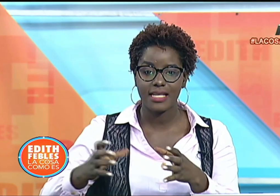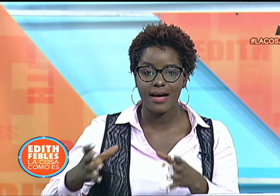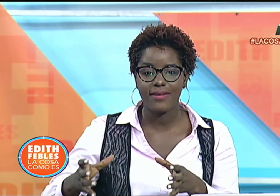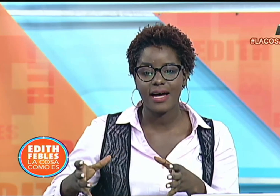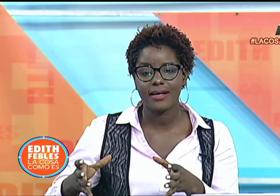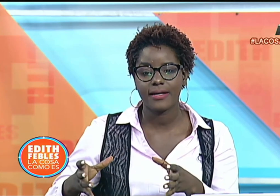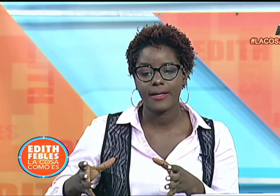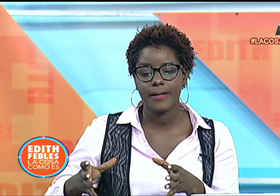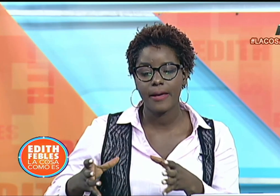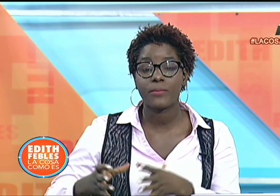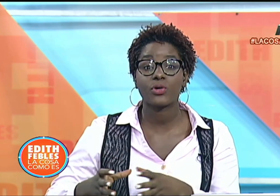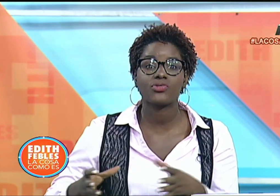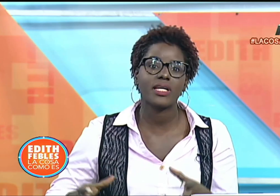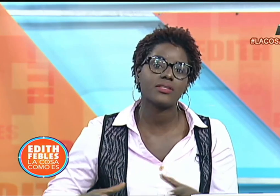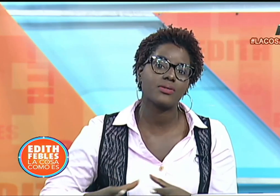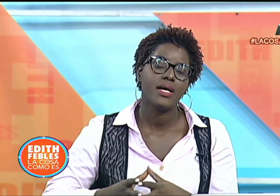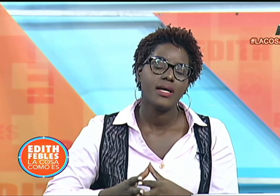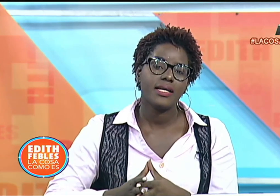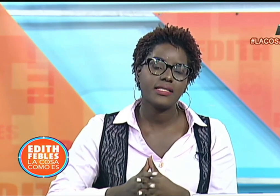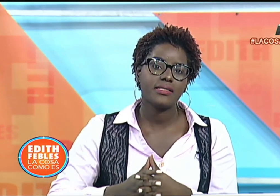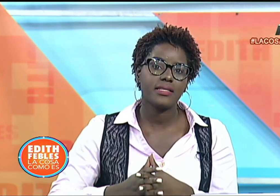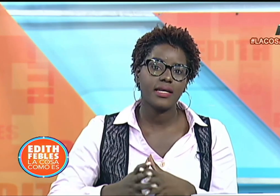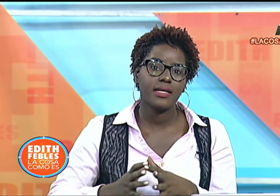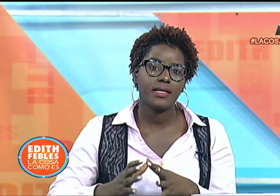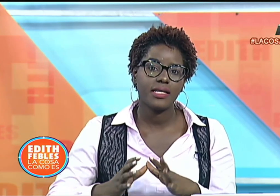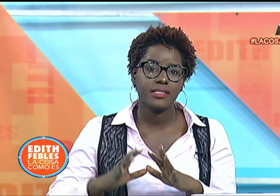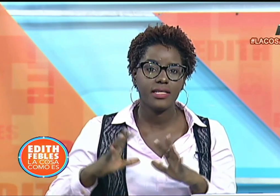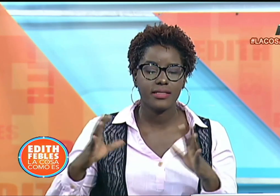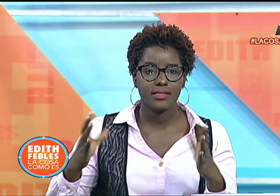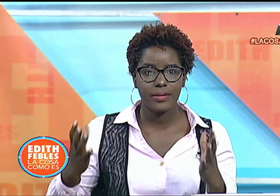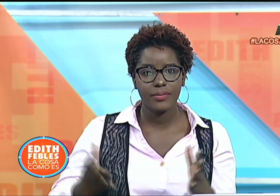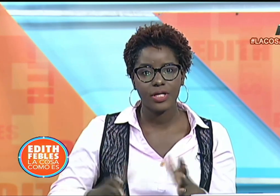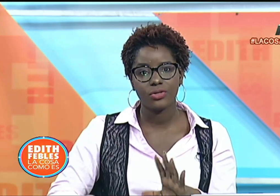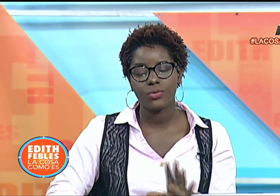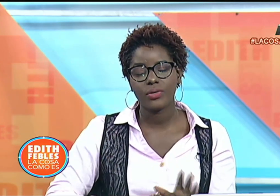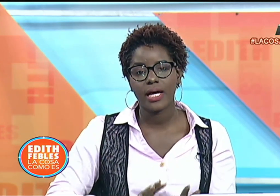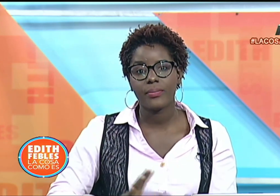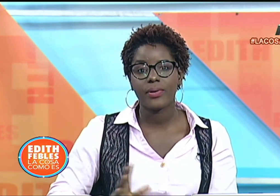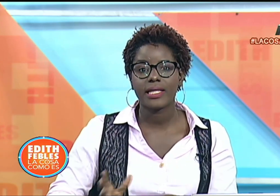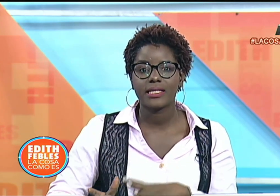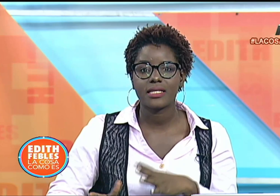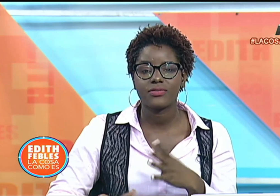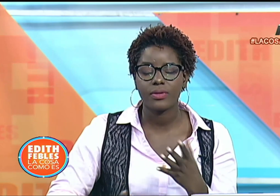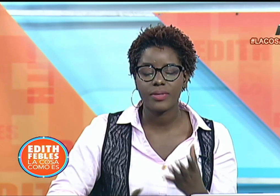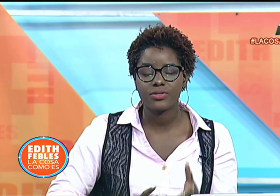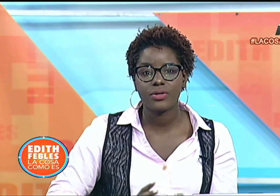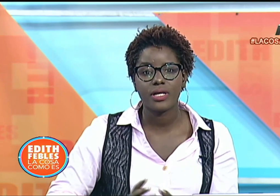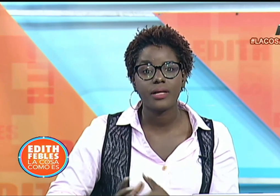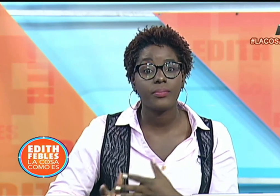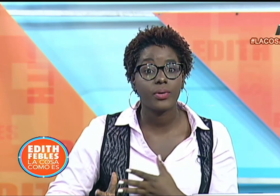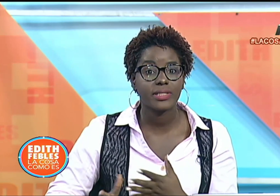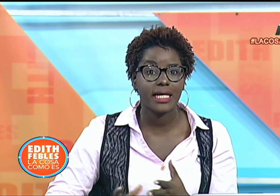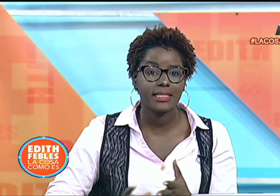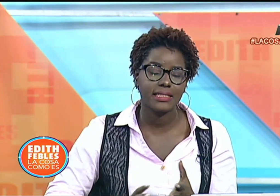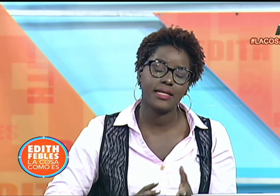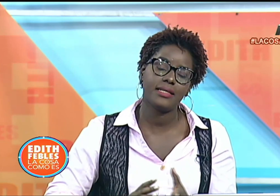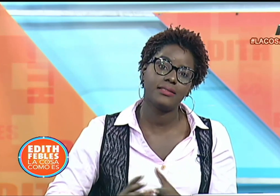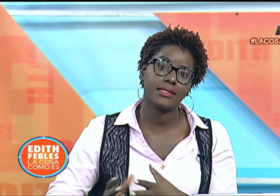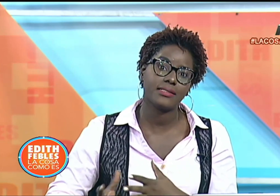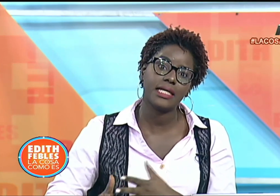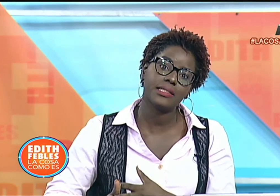donde estaban en proceso. Es decir, que Chile está viviendo una época de transformación